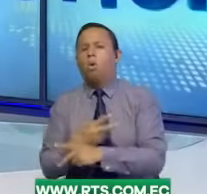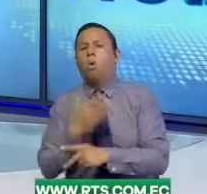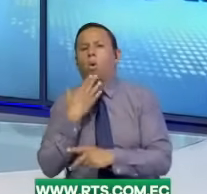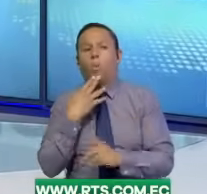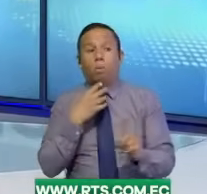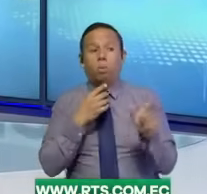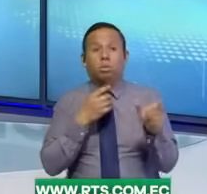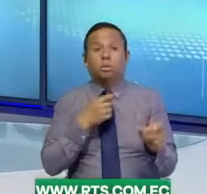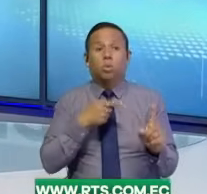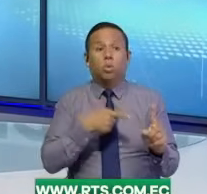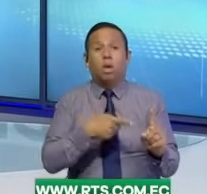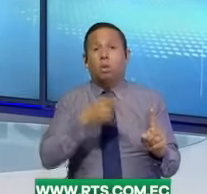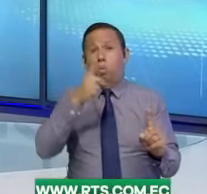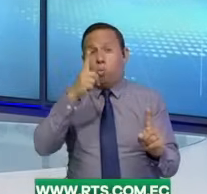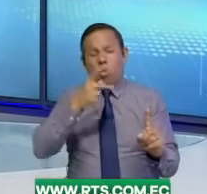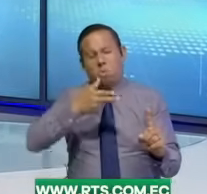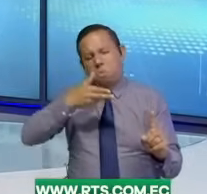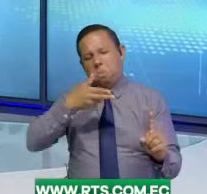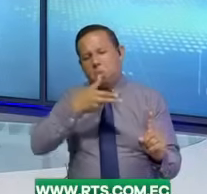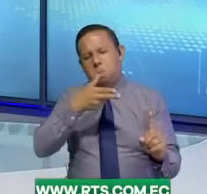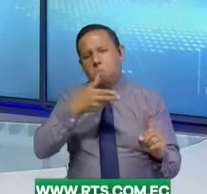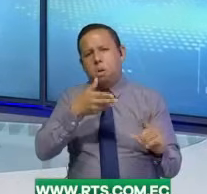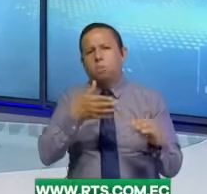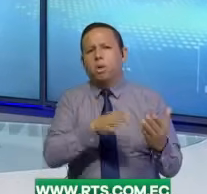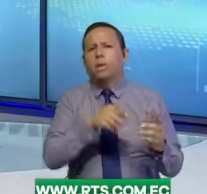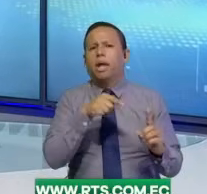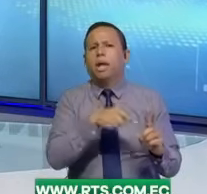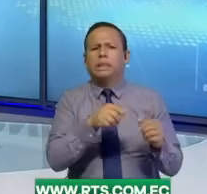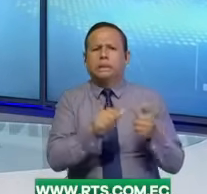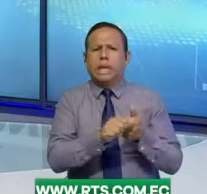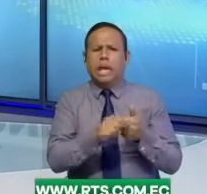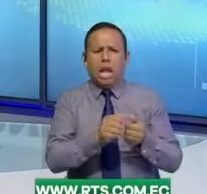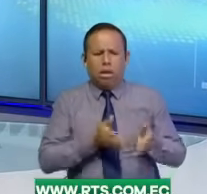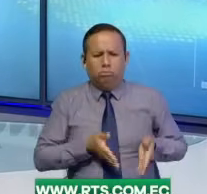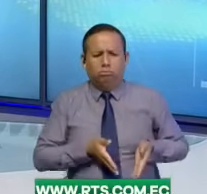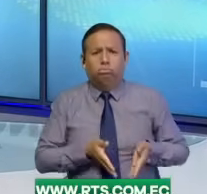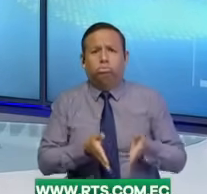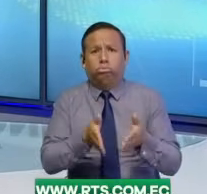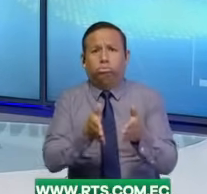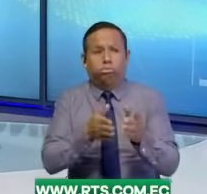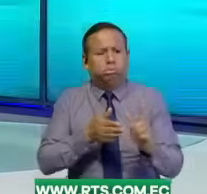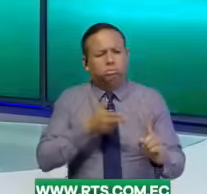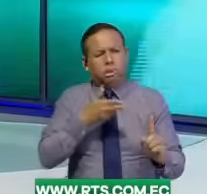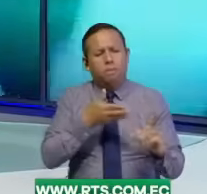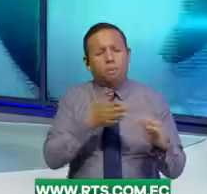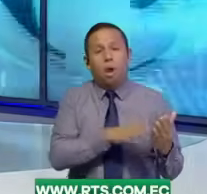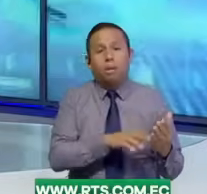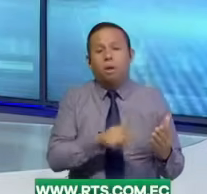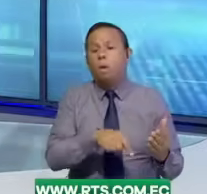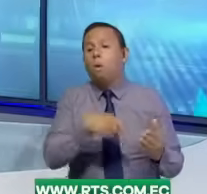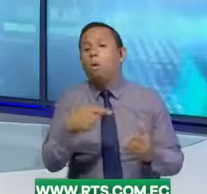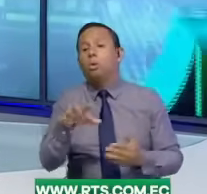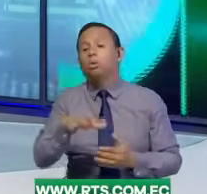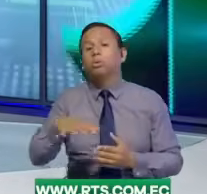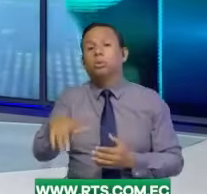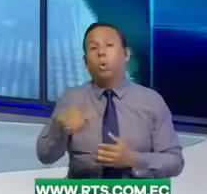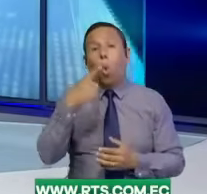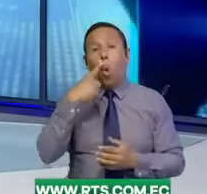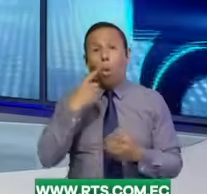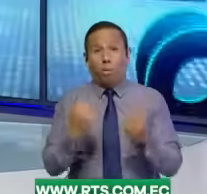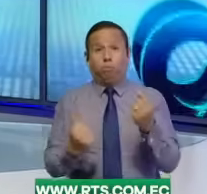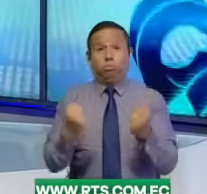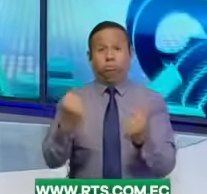un ciudadano de varios disparos a pocos metros de la carretera. Y en el otro crimen, la víctima fue el conductor de un tráiler.